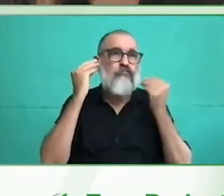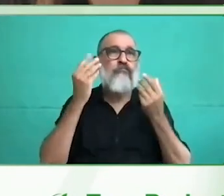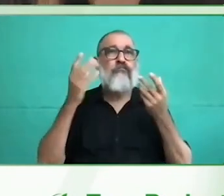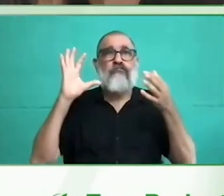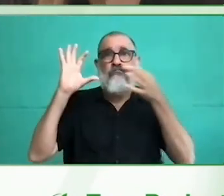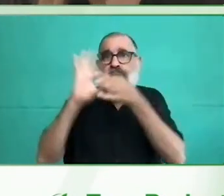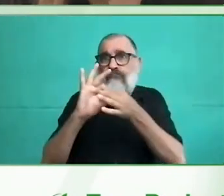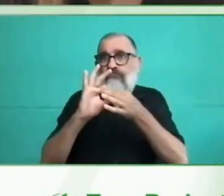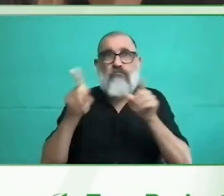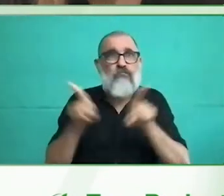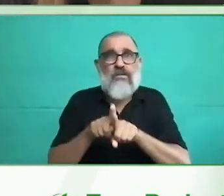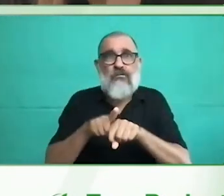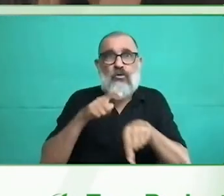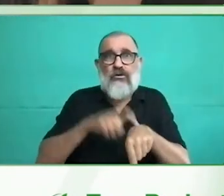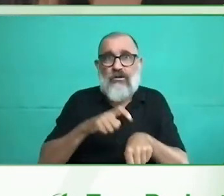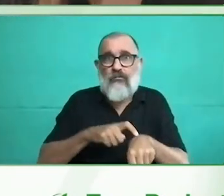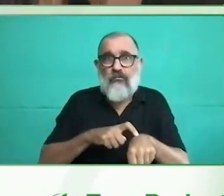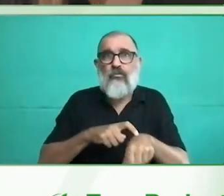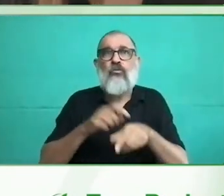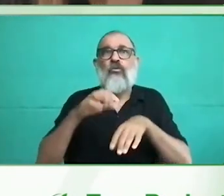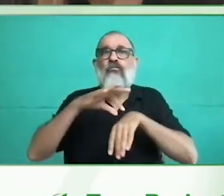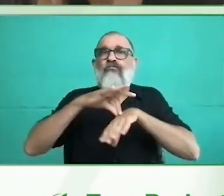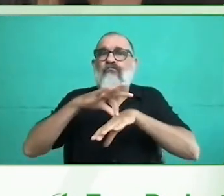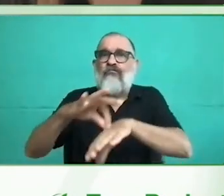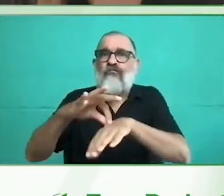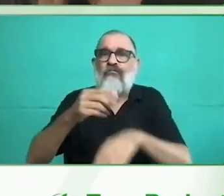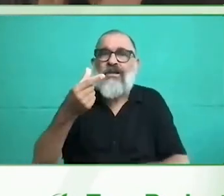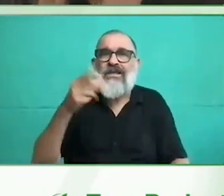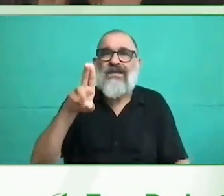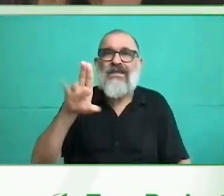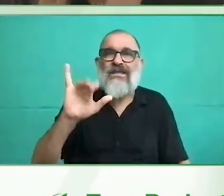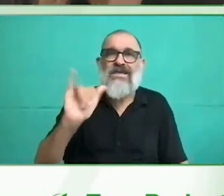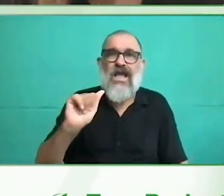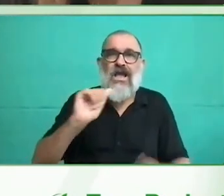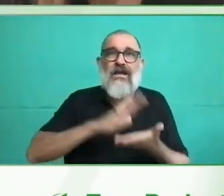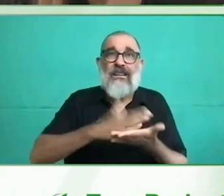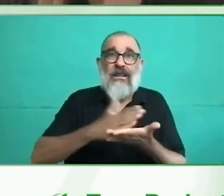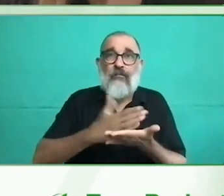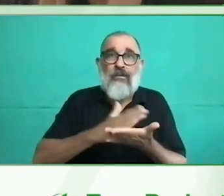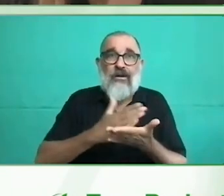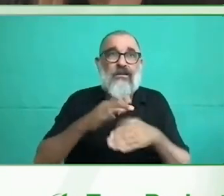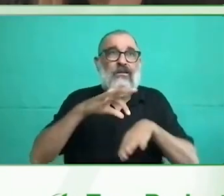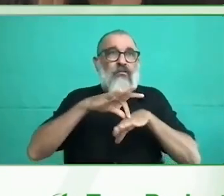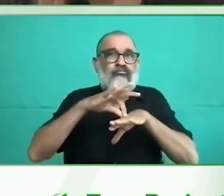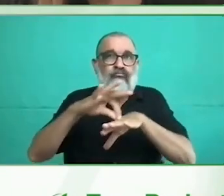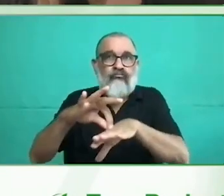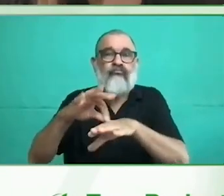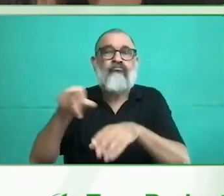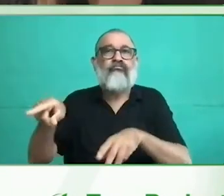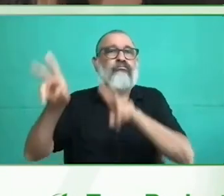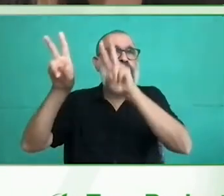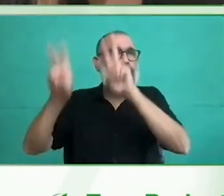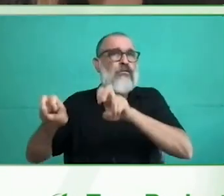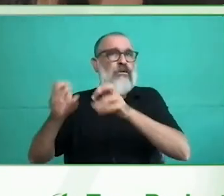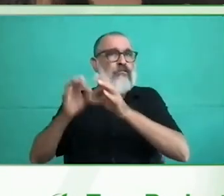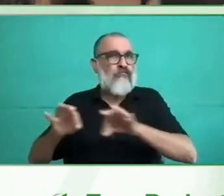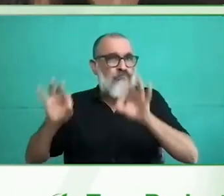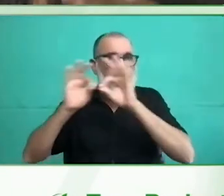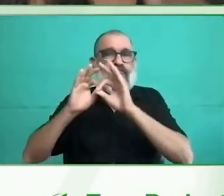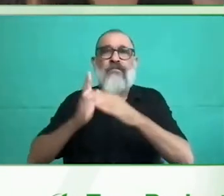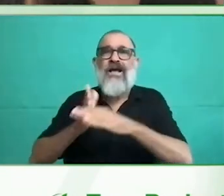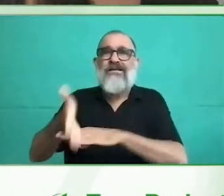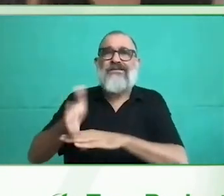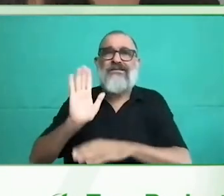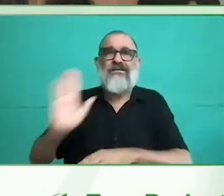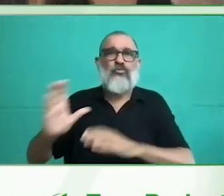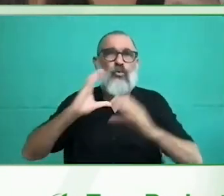Asimismo, brindar soluciones que den información a los jóvenes con sordoceguera y que organicen el ambiente